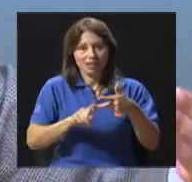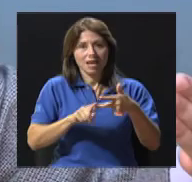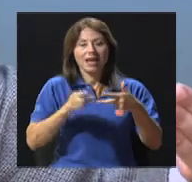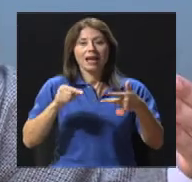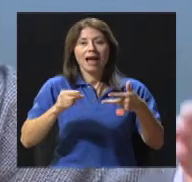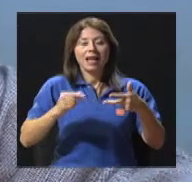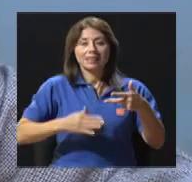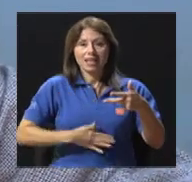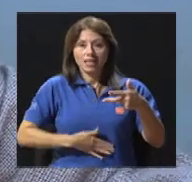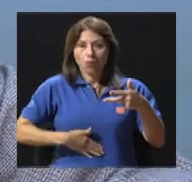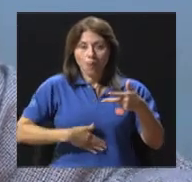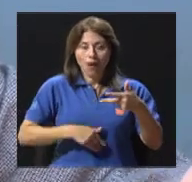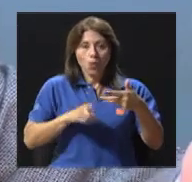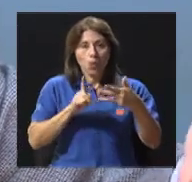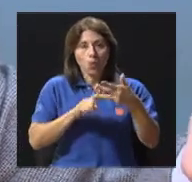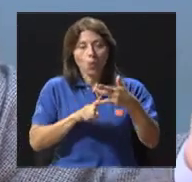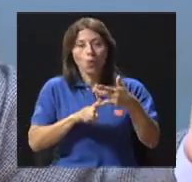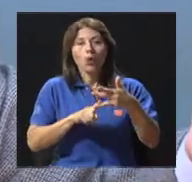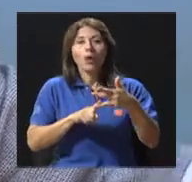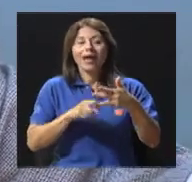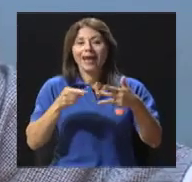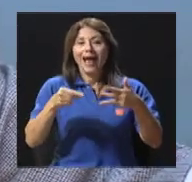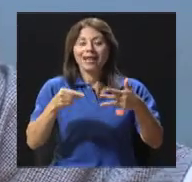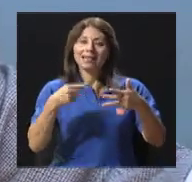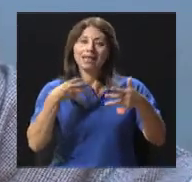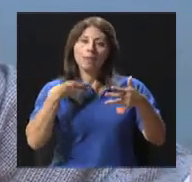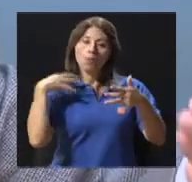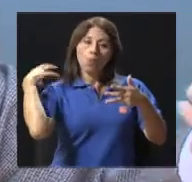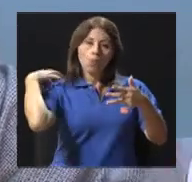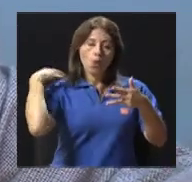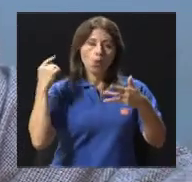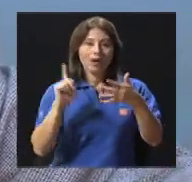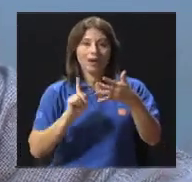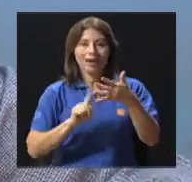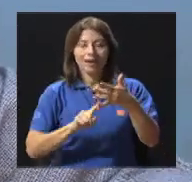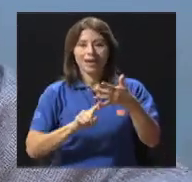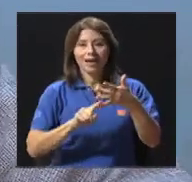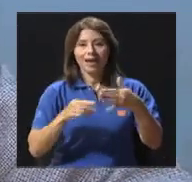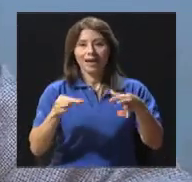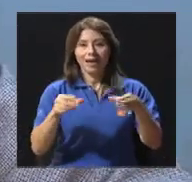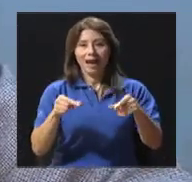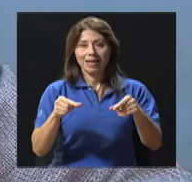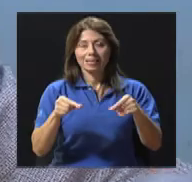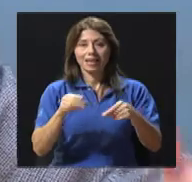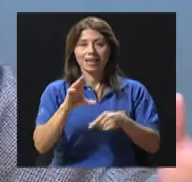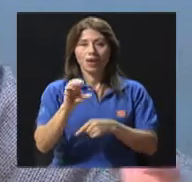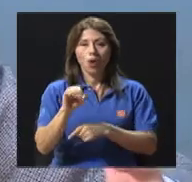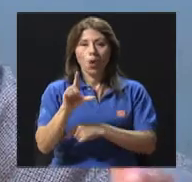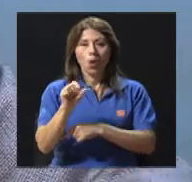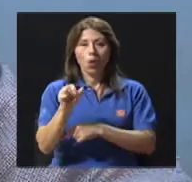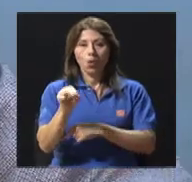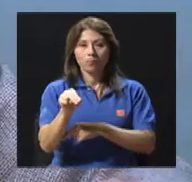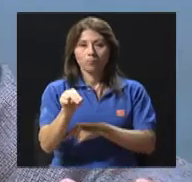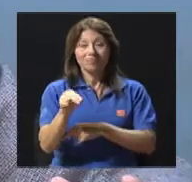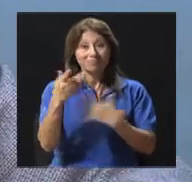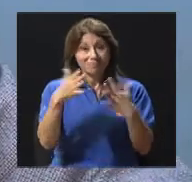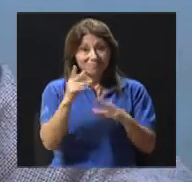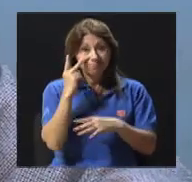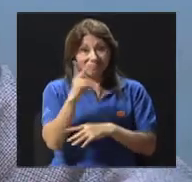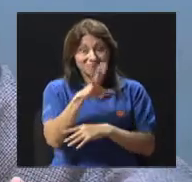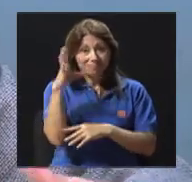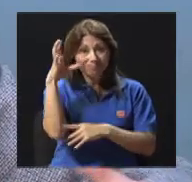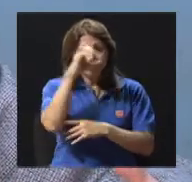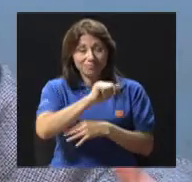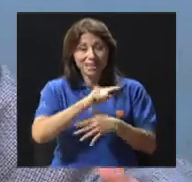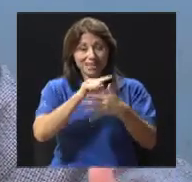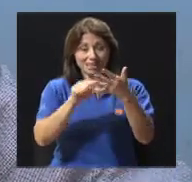lugar es el cáncer de estómago, el cuarto lugar el cáncer de pulmón y el quinto lugar el cáncer de colon. Entonces, si ustedes ven, estos son cinco tipos que